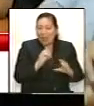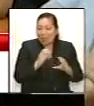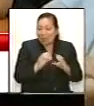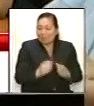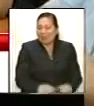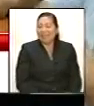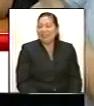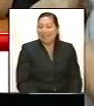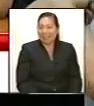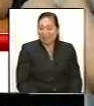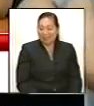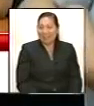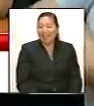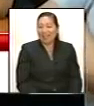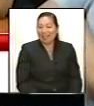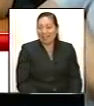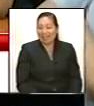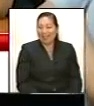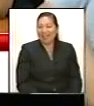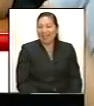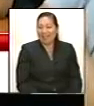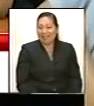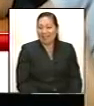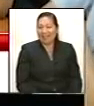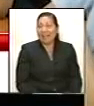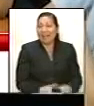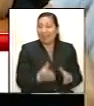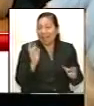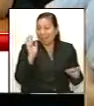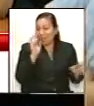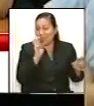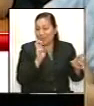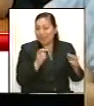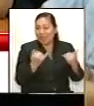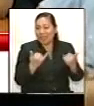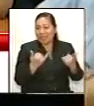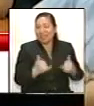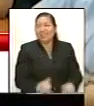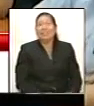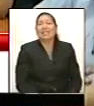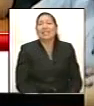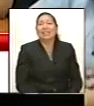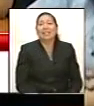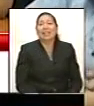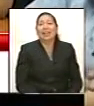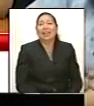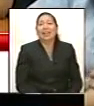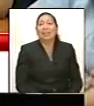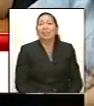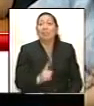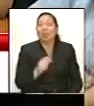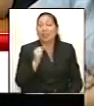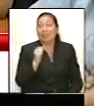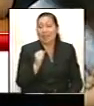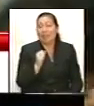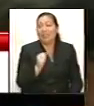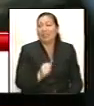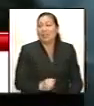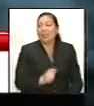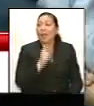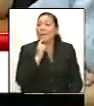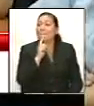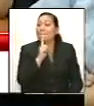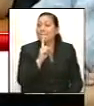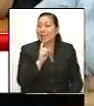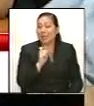conversaciones grupales en toda la mesa, la gran duda que queda en este momento es lo que Hiperderecho preguntaba